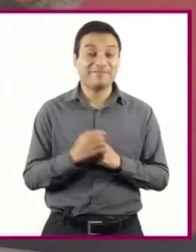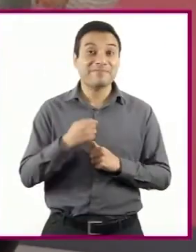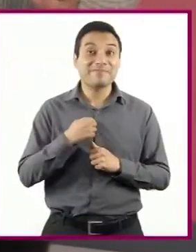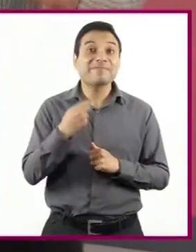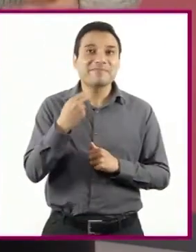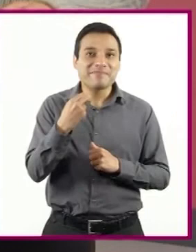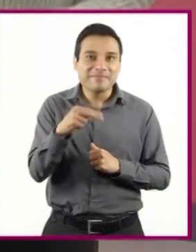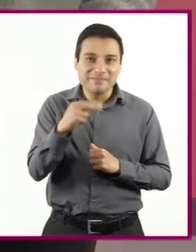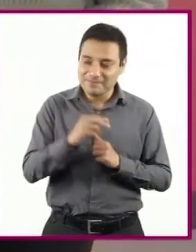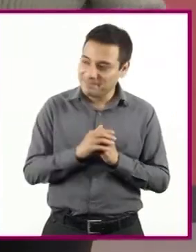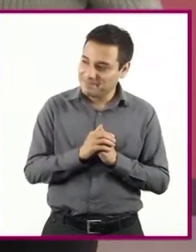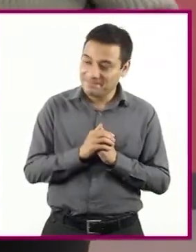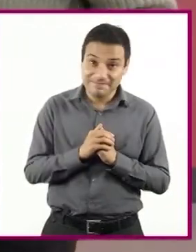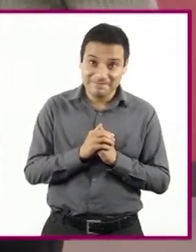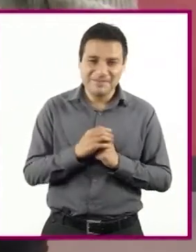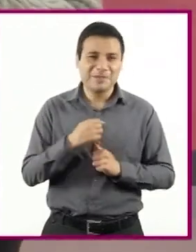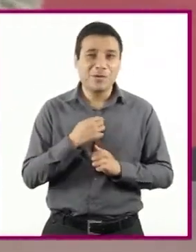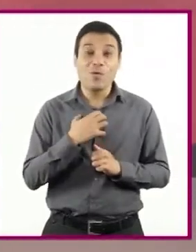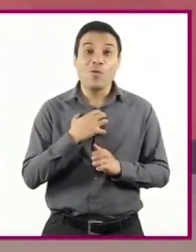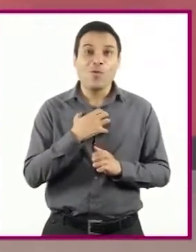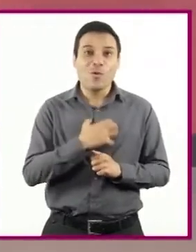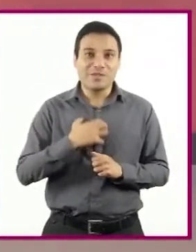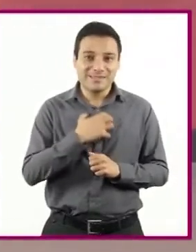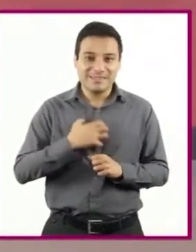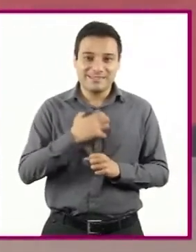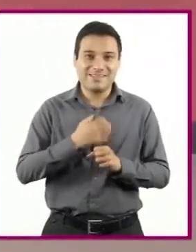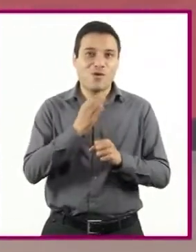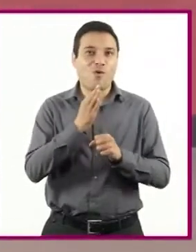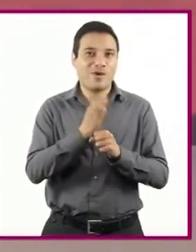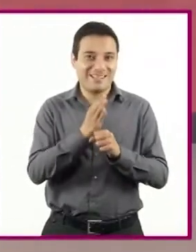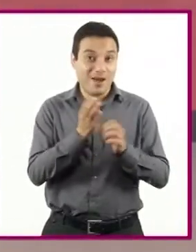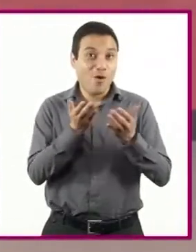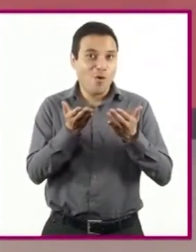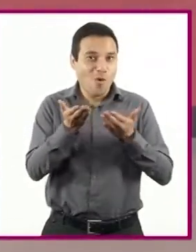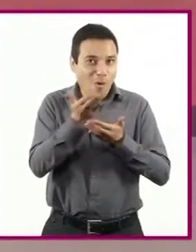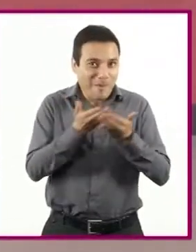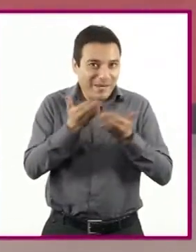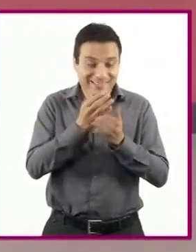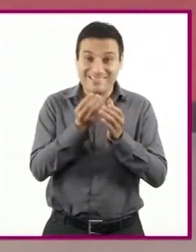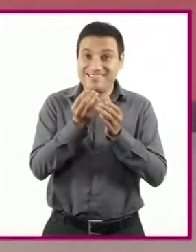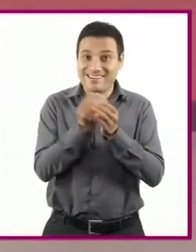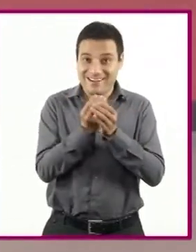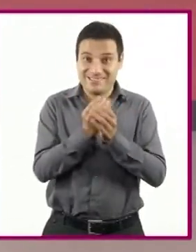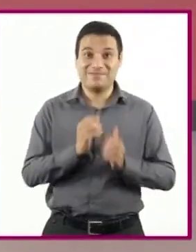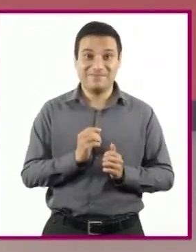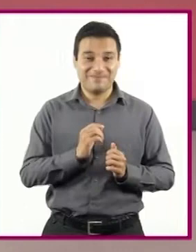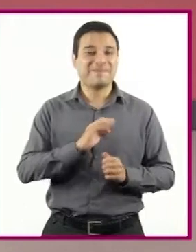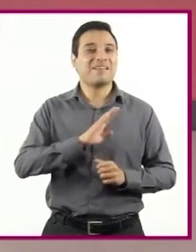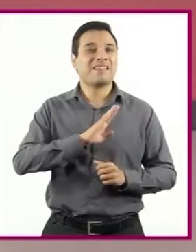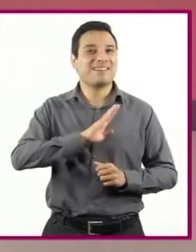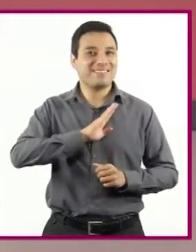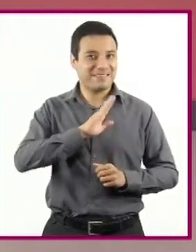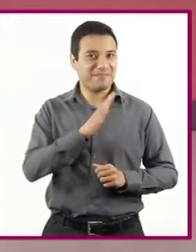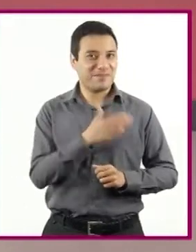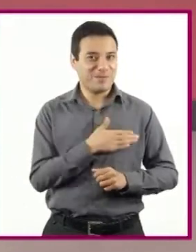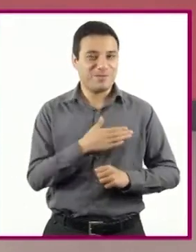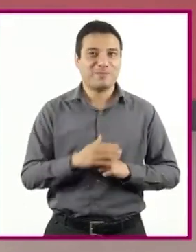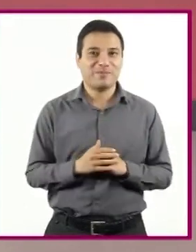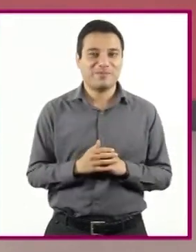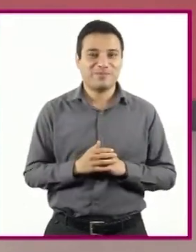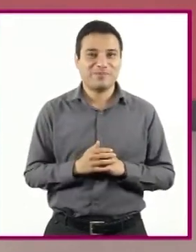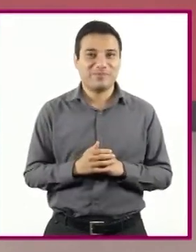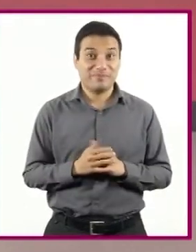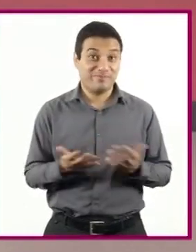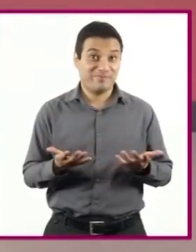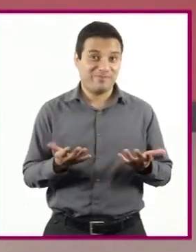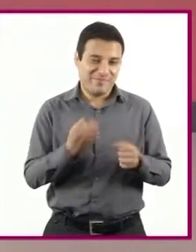Mi nombre es Leslie Mendívil y estoy contenta de compartir con ustedes una sesión más de la asignatura de Lengua Materna, en esta